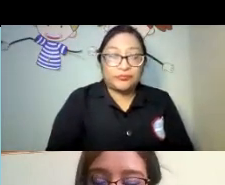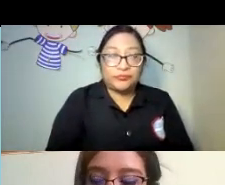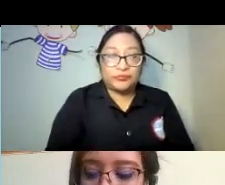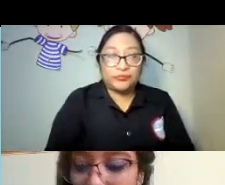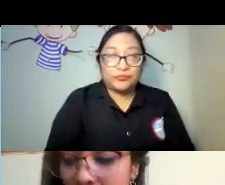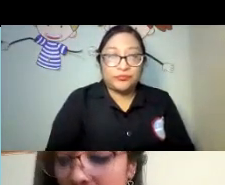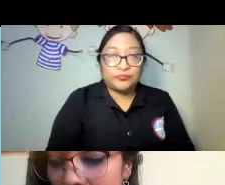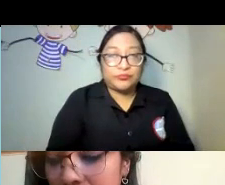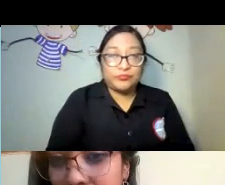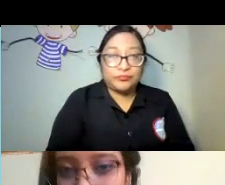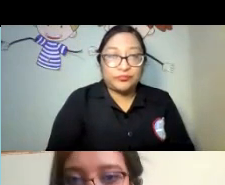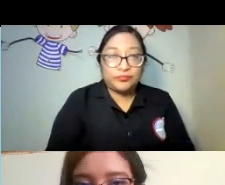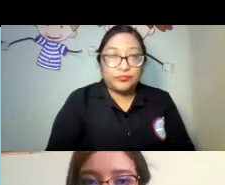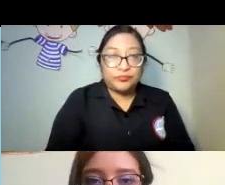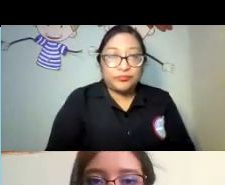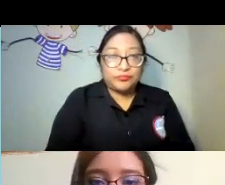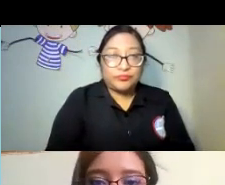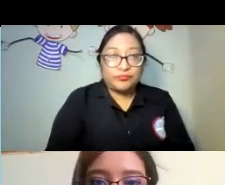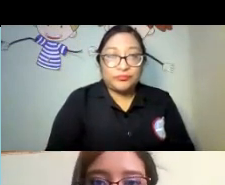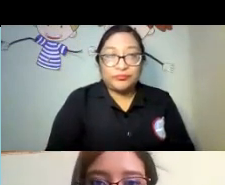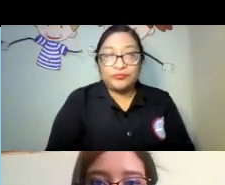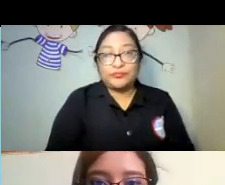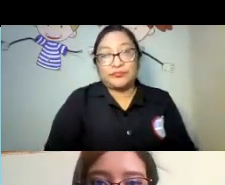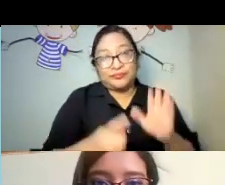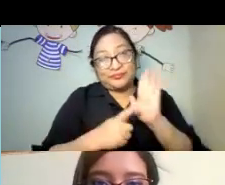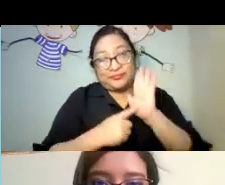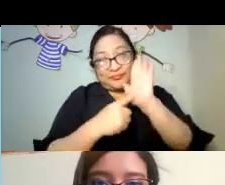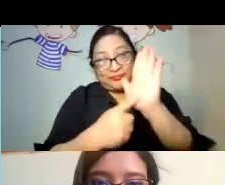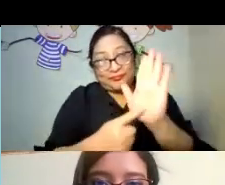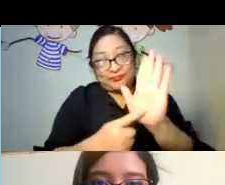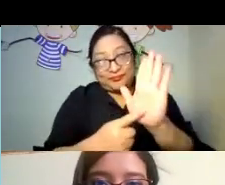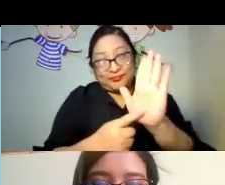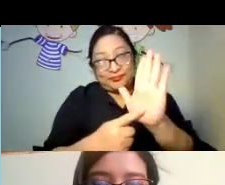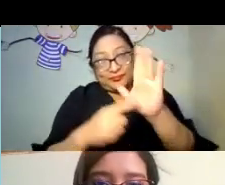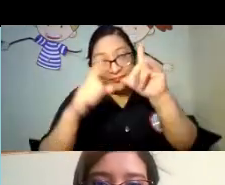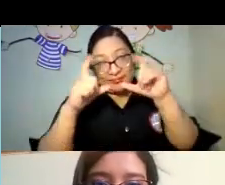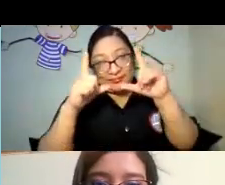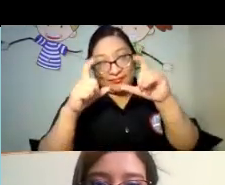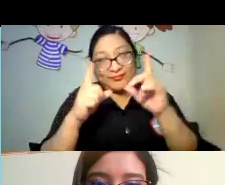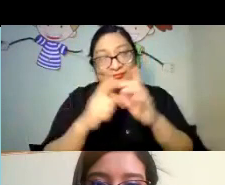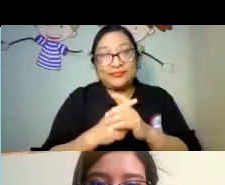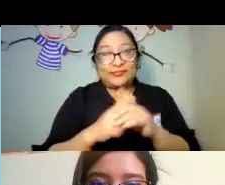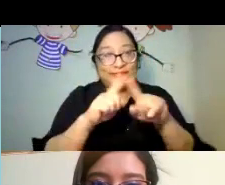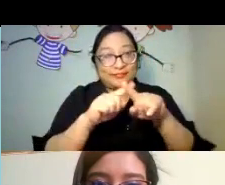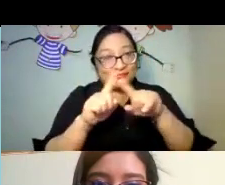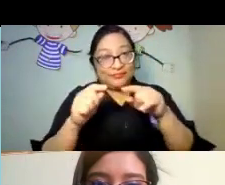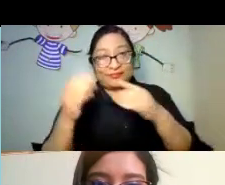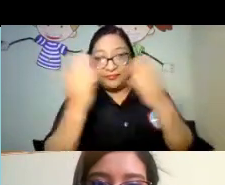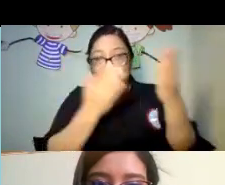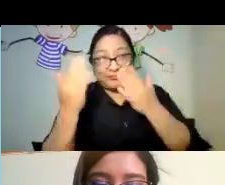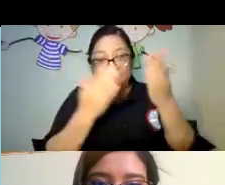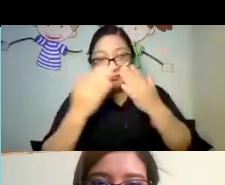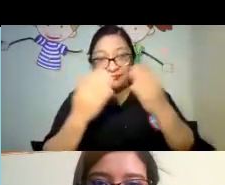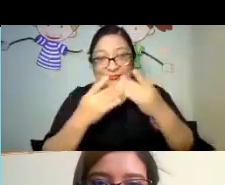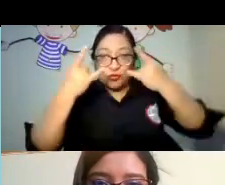2014. Se presenta una fotografía de varios estudiantes portando el uniforme antiguo del centro educativo color rojo,